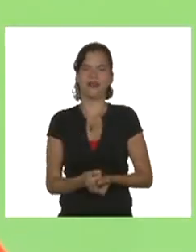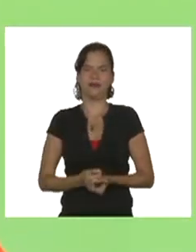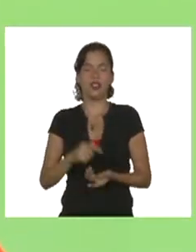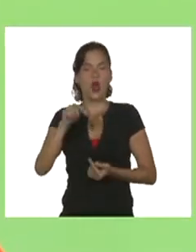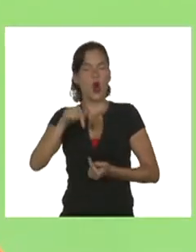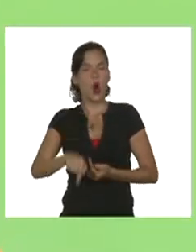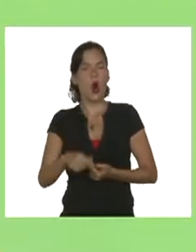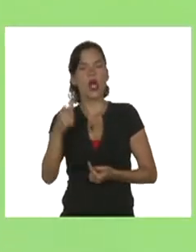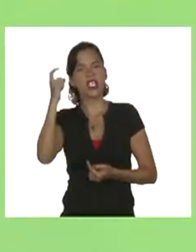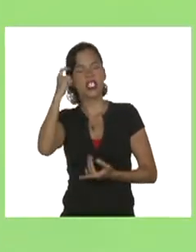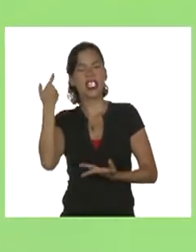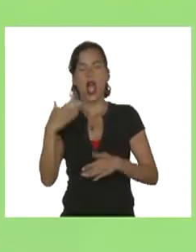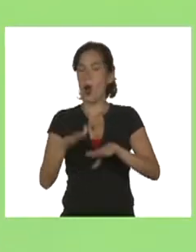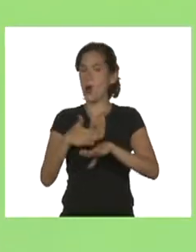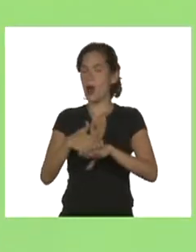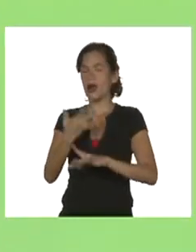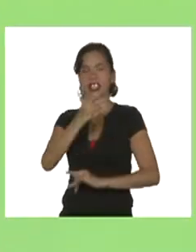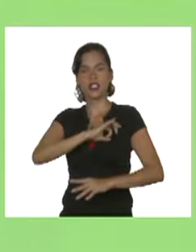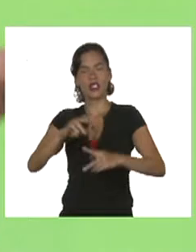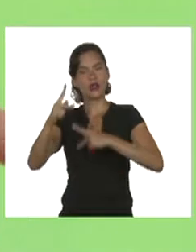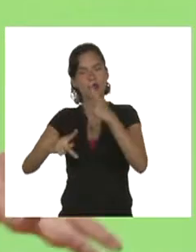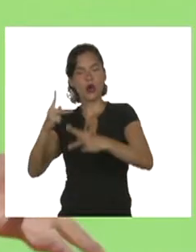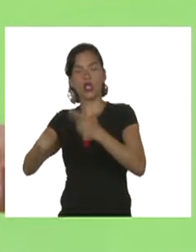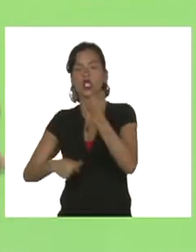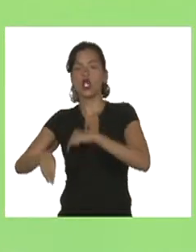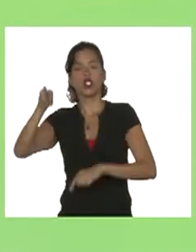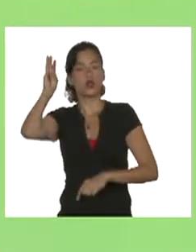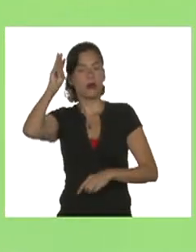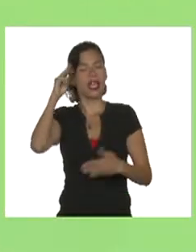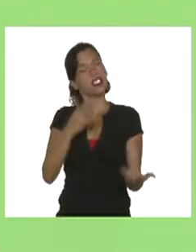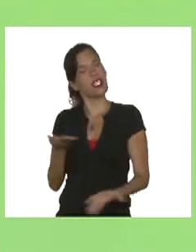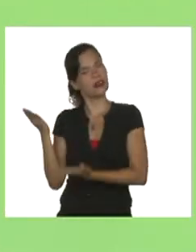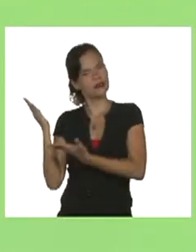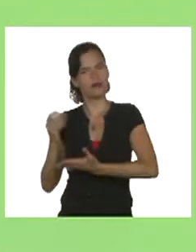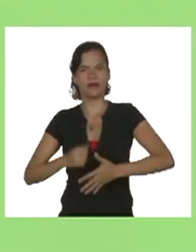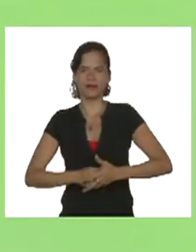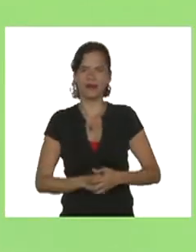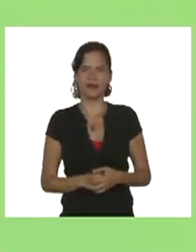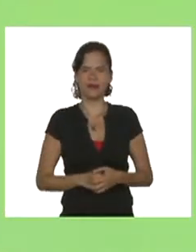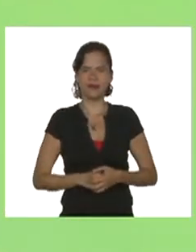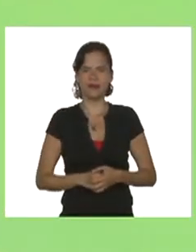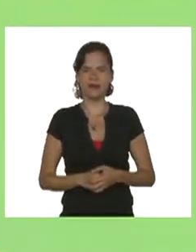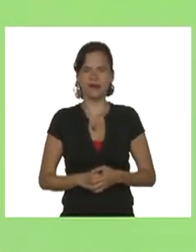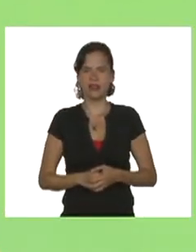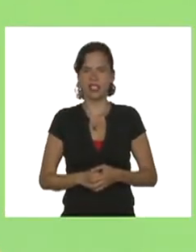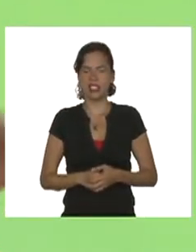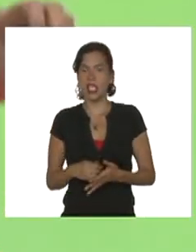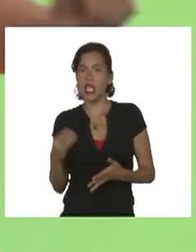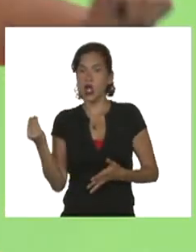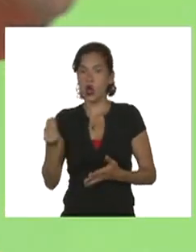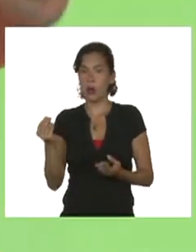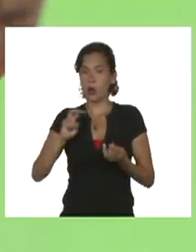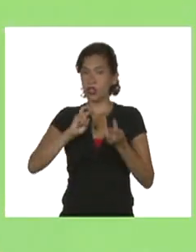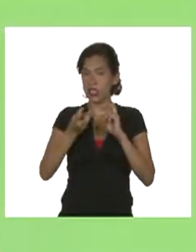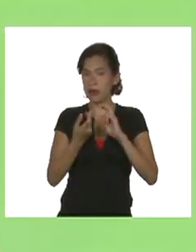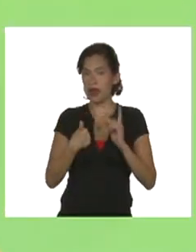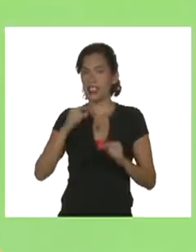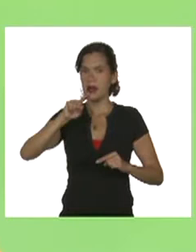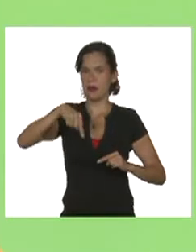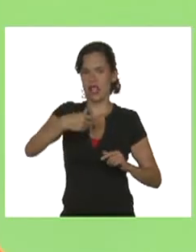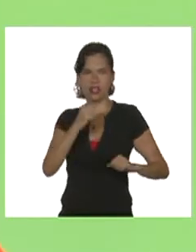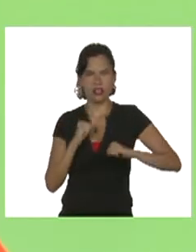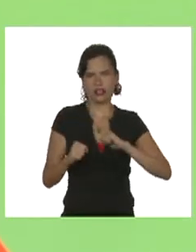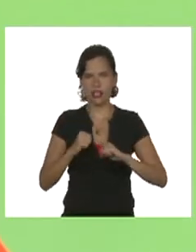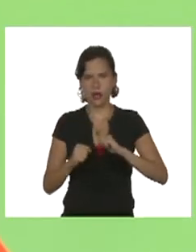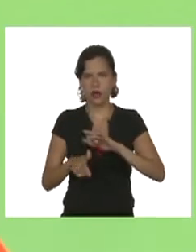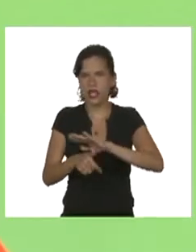los buenos días, hoy día jueves socioproductivo, su maestra Yelixa León. Y como tema, después de esa sacudida